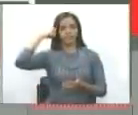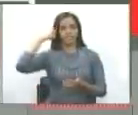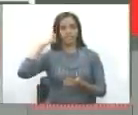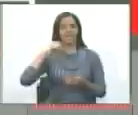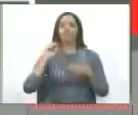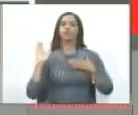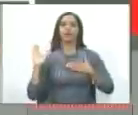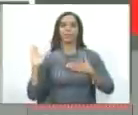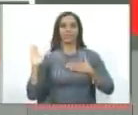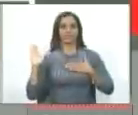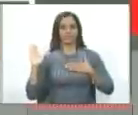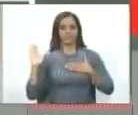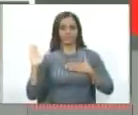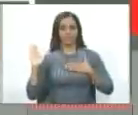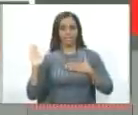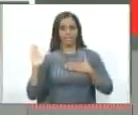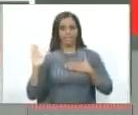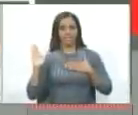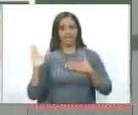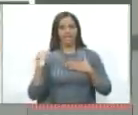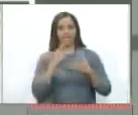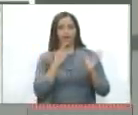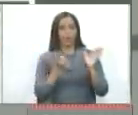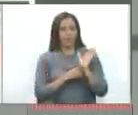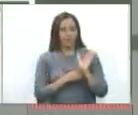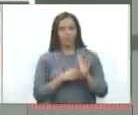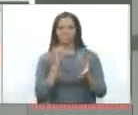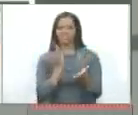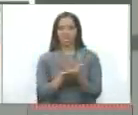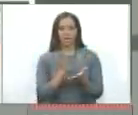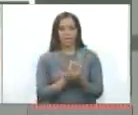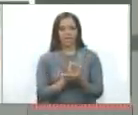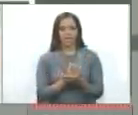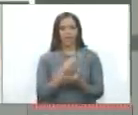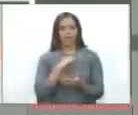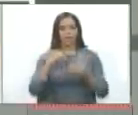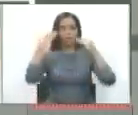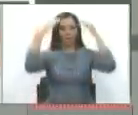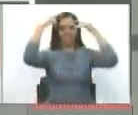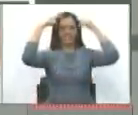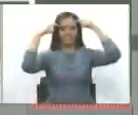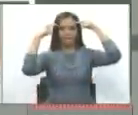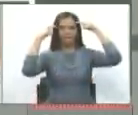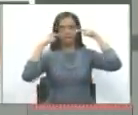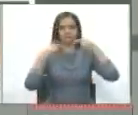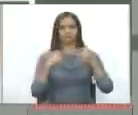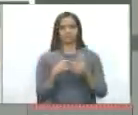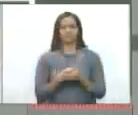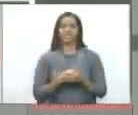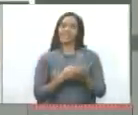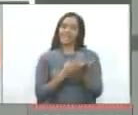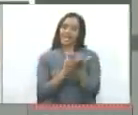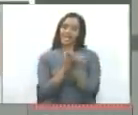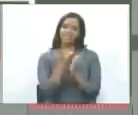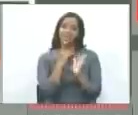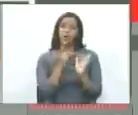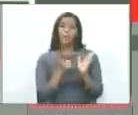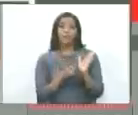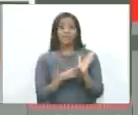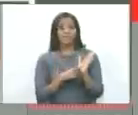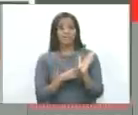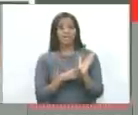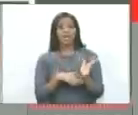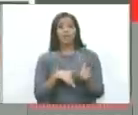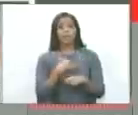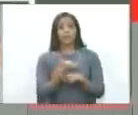que hicimos y que hemos cumplido y cumpliremos siempre con nuestro comandante Chávez, de lealtad absoluta al